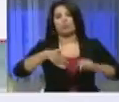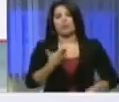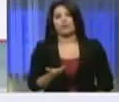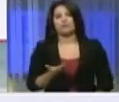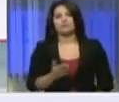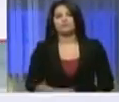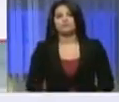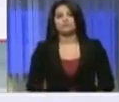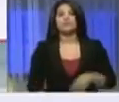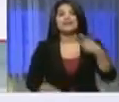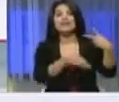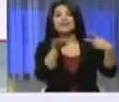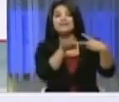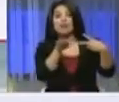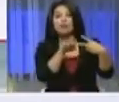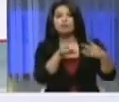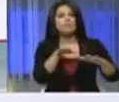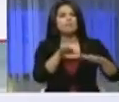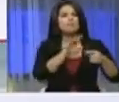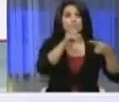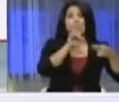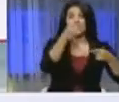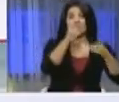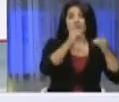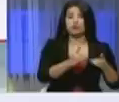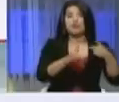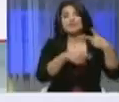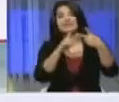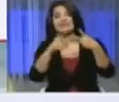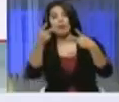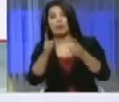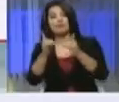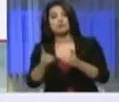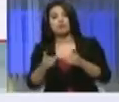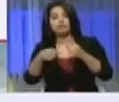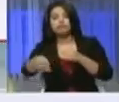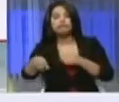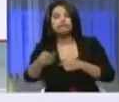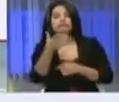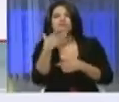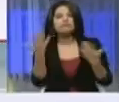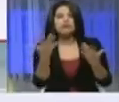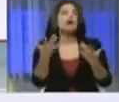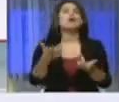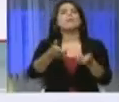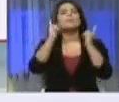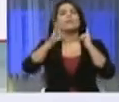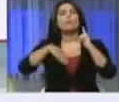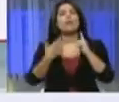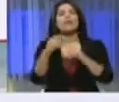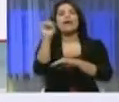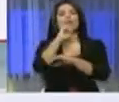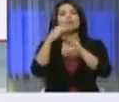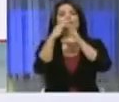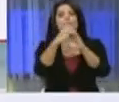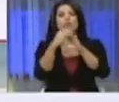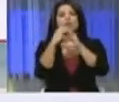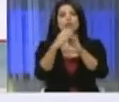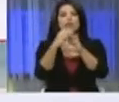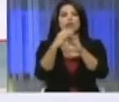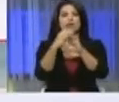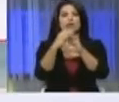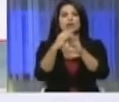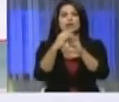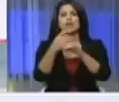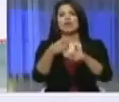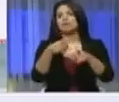El segundo paso que se habló y se dará en los próximos días es el paso del transporte